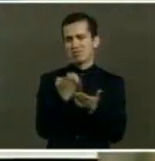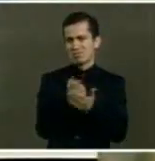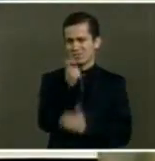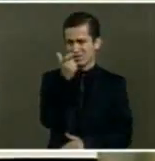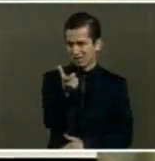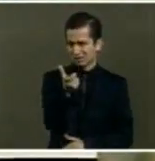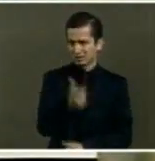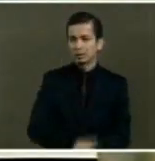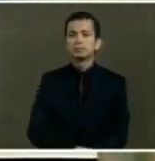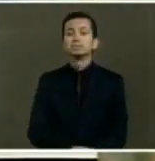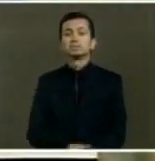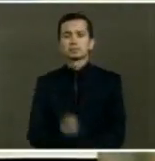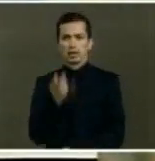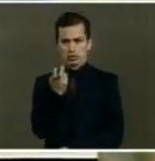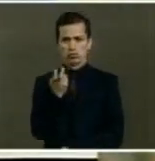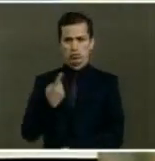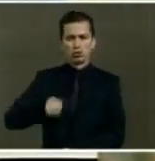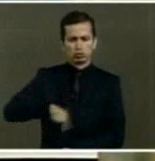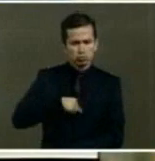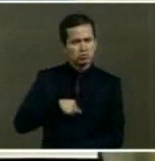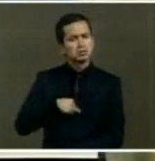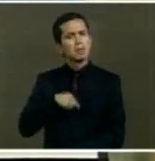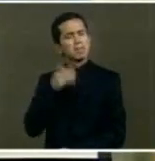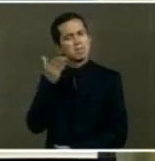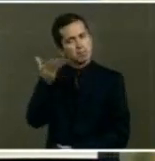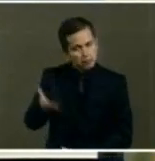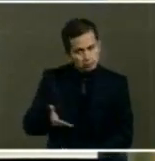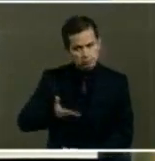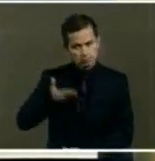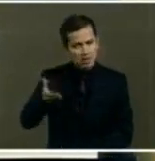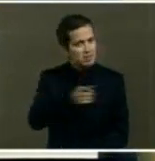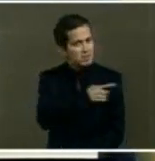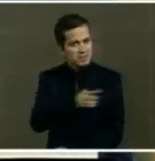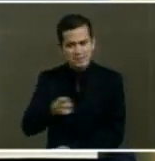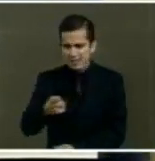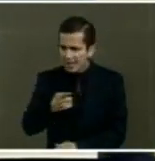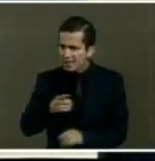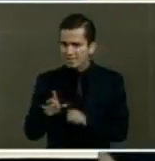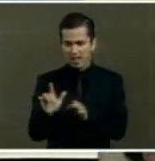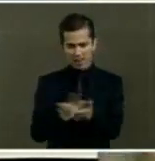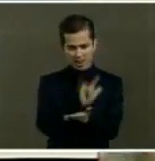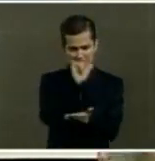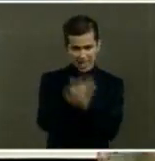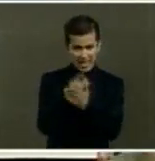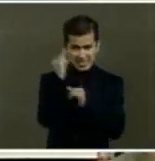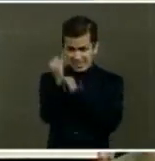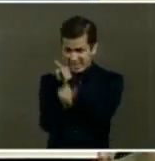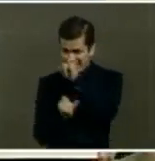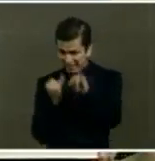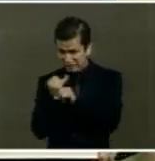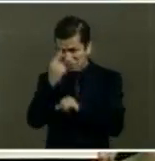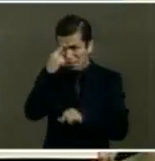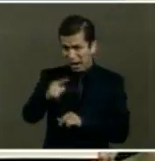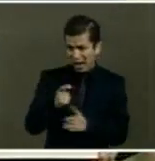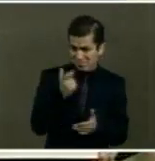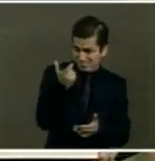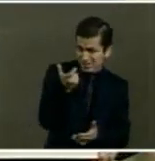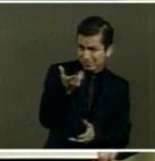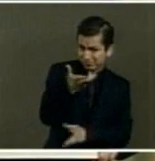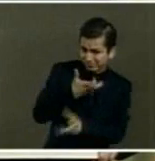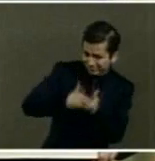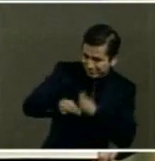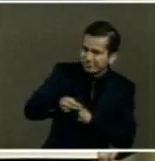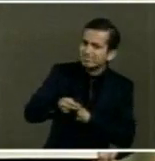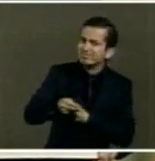Ahí hemos insistido en la reforma de las instituciones financieras internacionales y en dar el lugar que le corresponde a